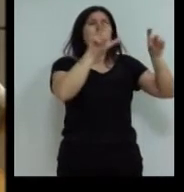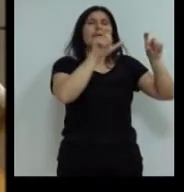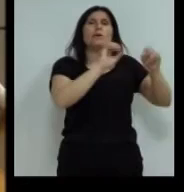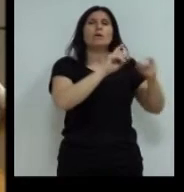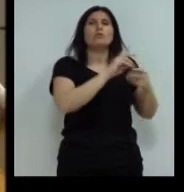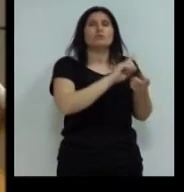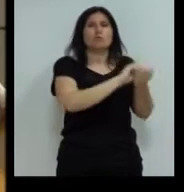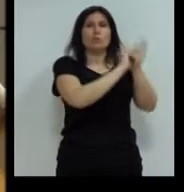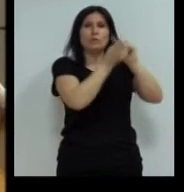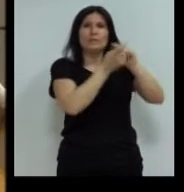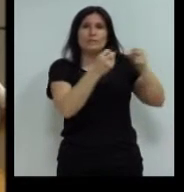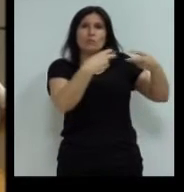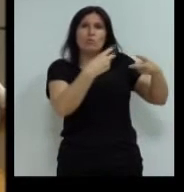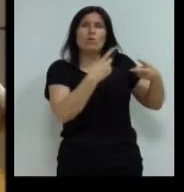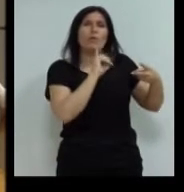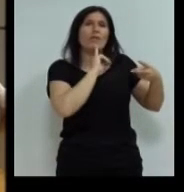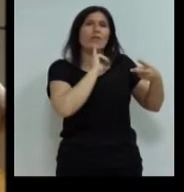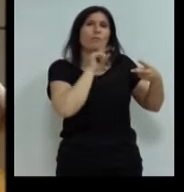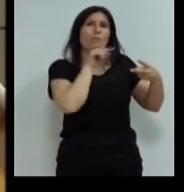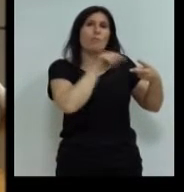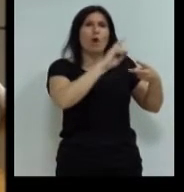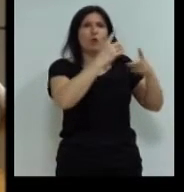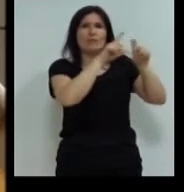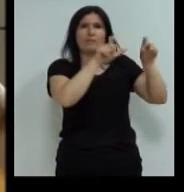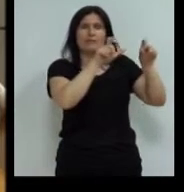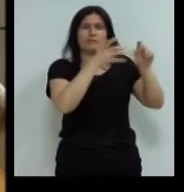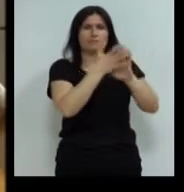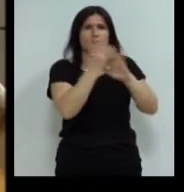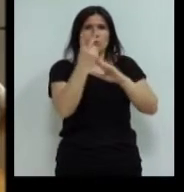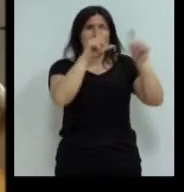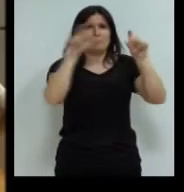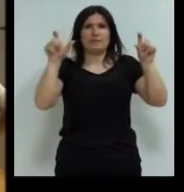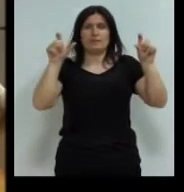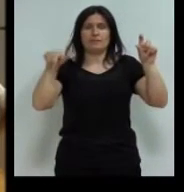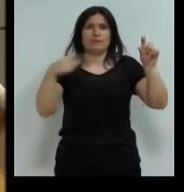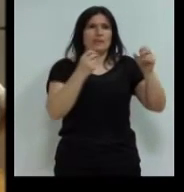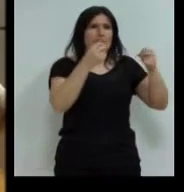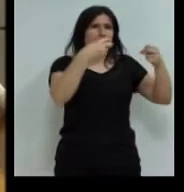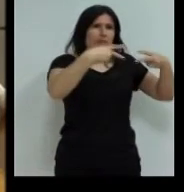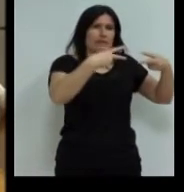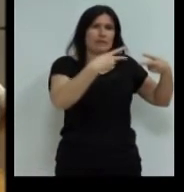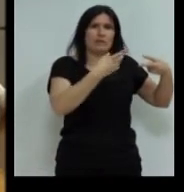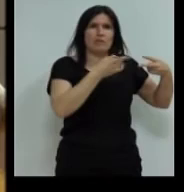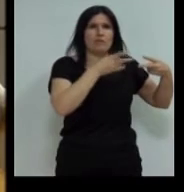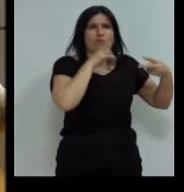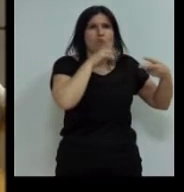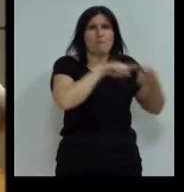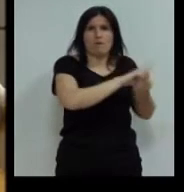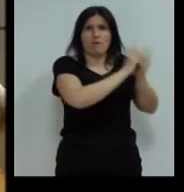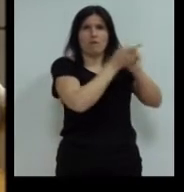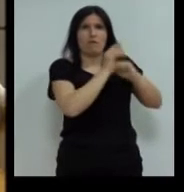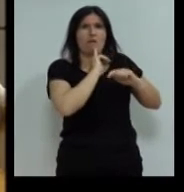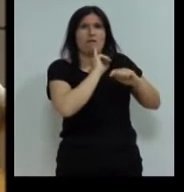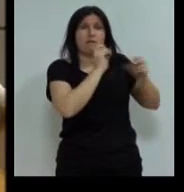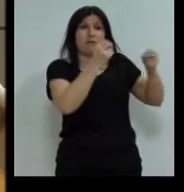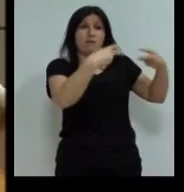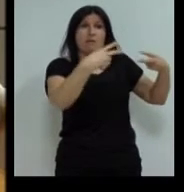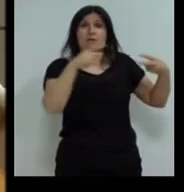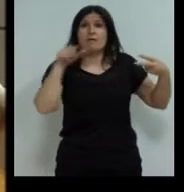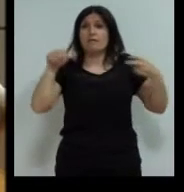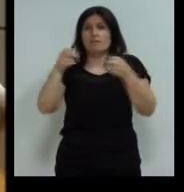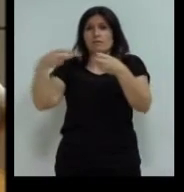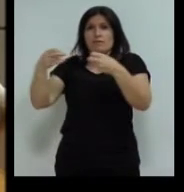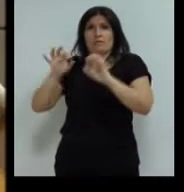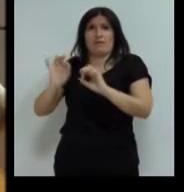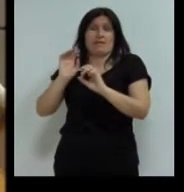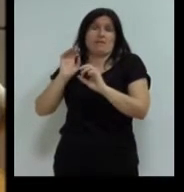te encuentras que lo que está diciendo el doblaje y lo que está diciendo el subtítulo, sí, se quieren parecer y el contexto a lo mejor quieren decir lo mismo, pero no